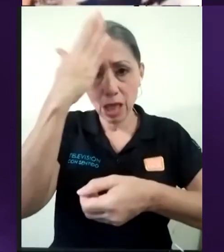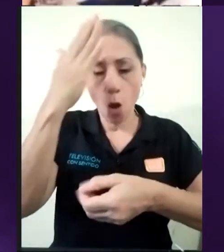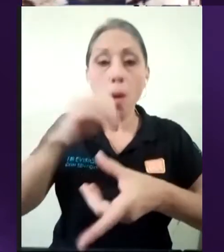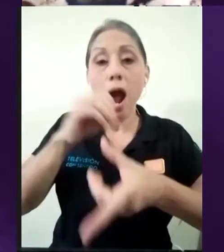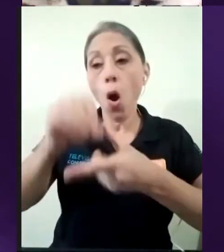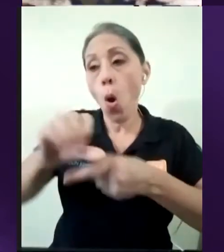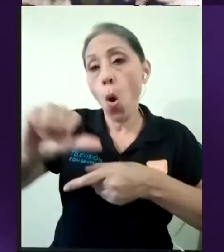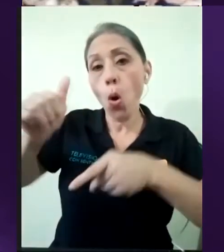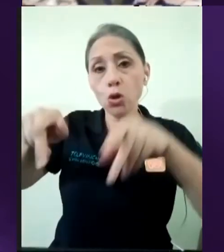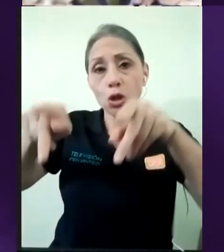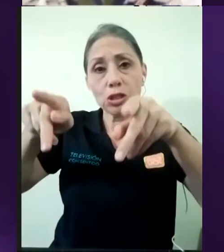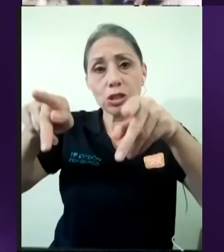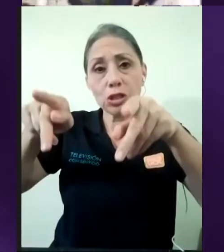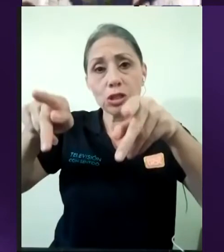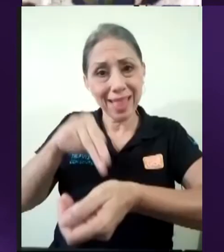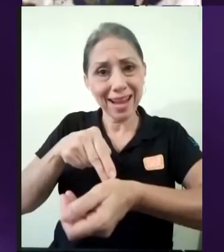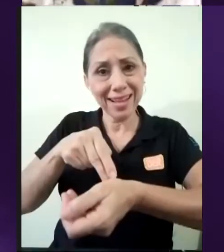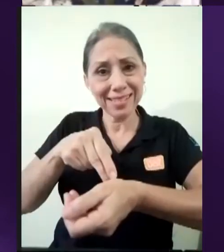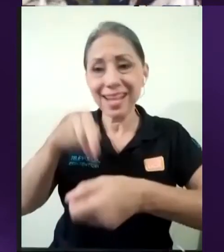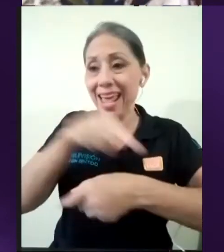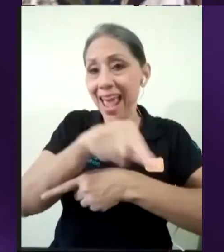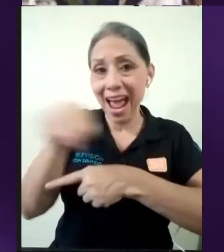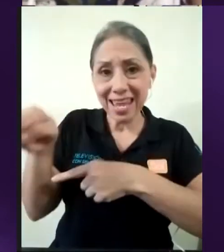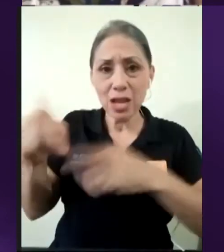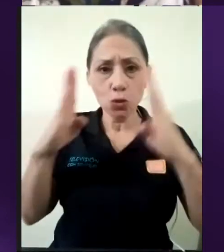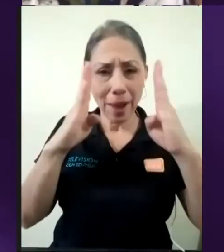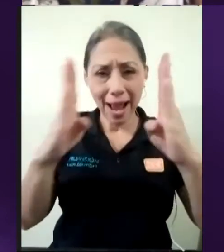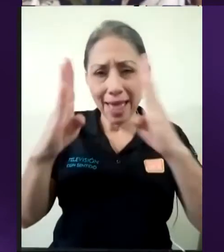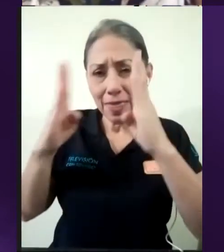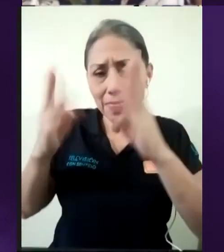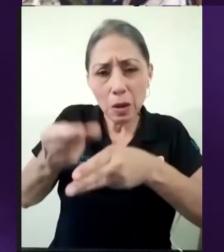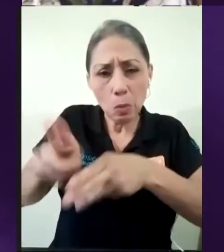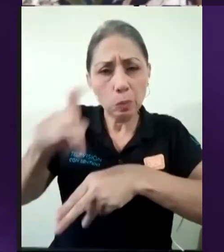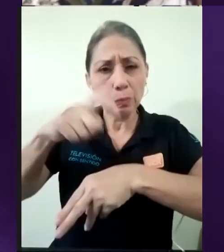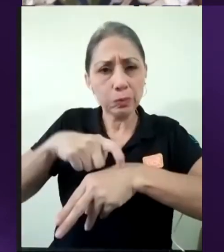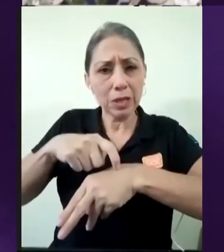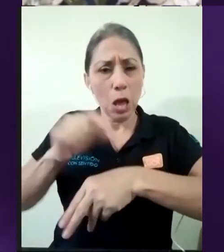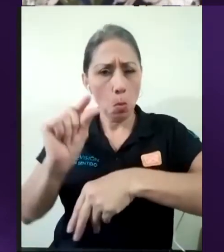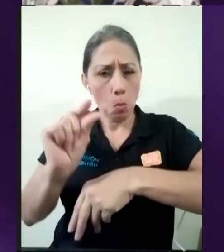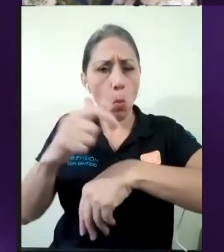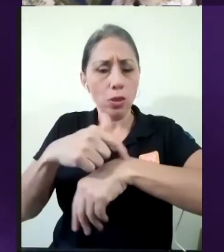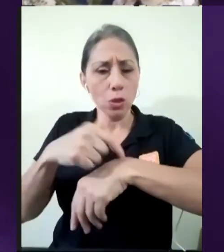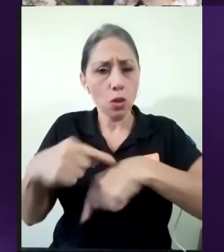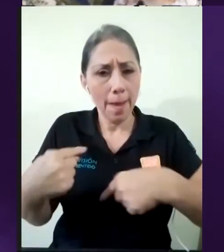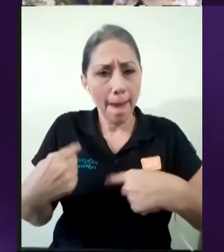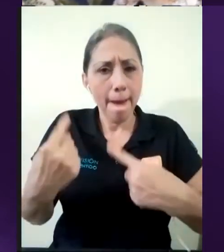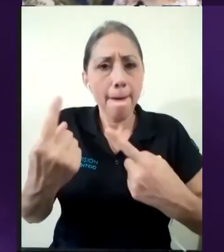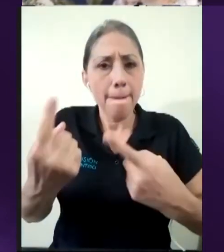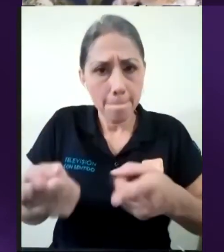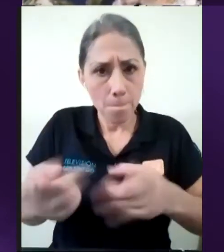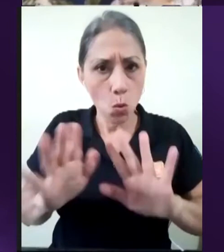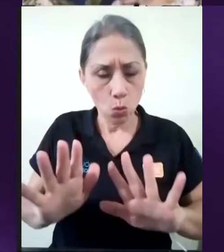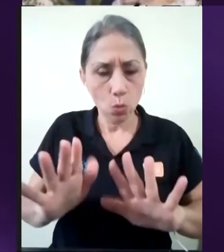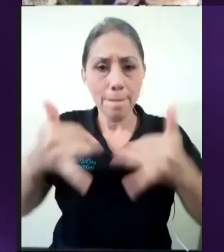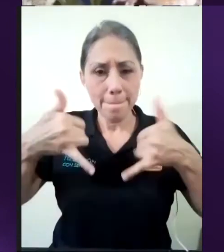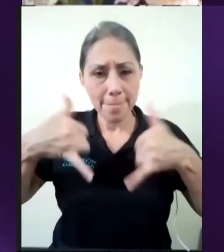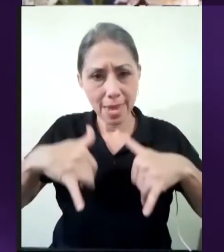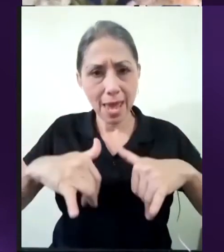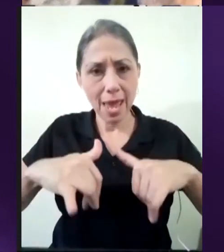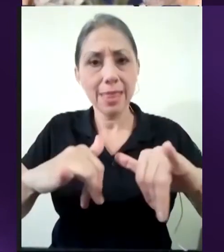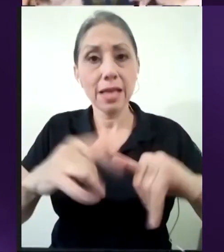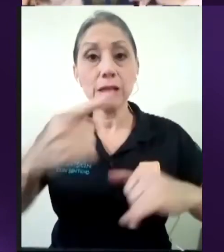de esta forma transitoria y temporal, y esto quiere que quede claro que desde CONADIS hemos hecho una